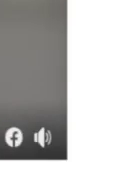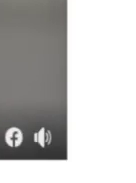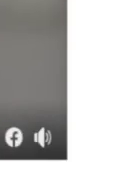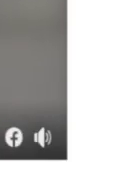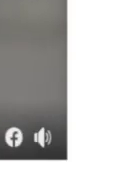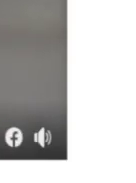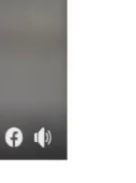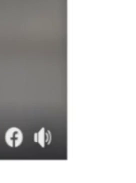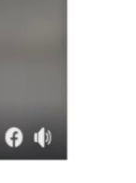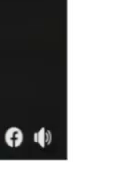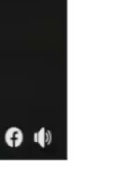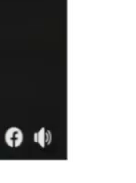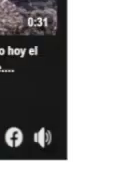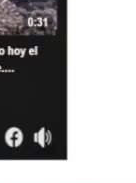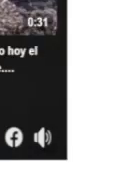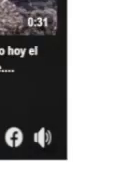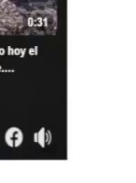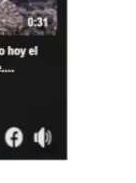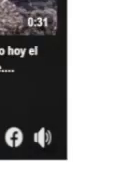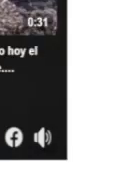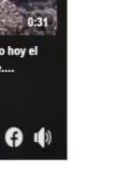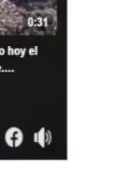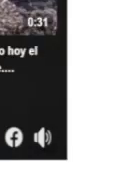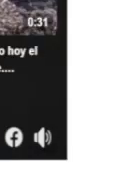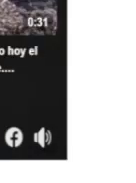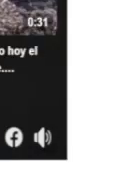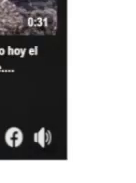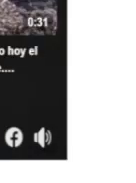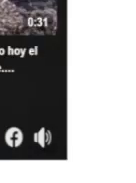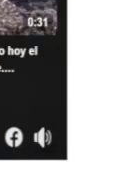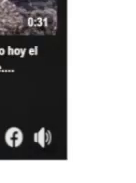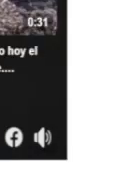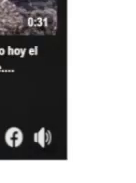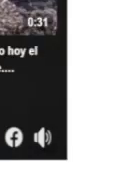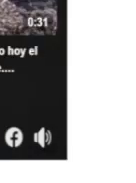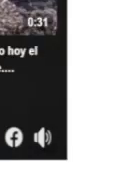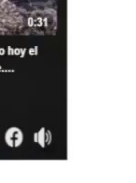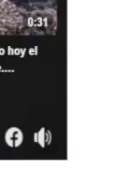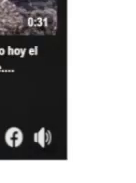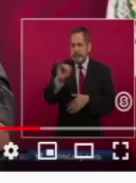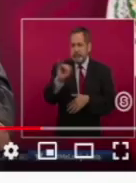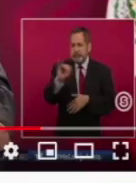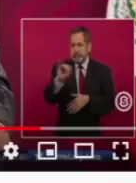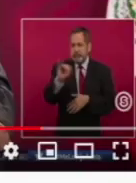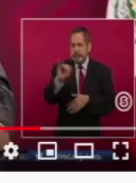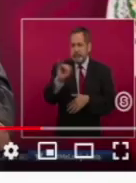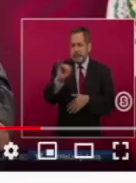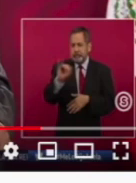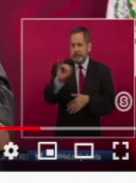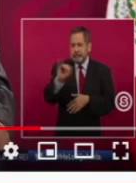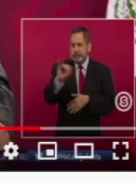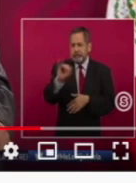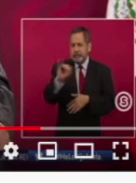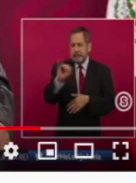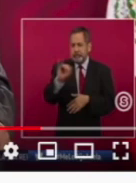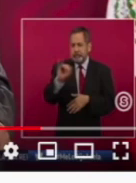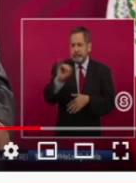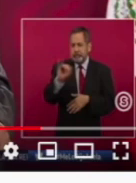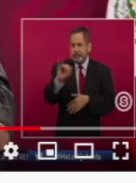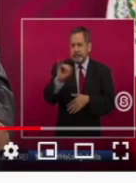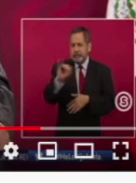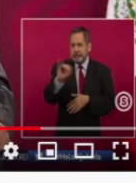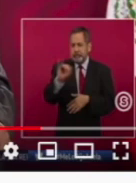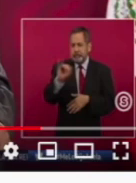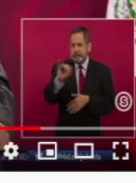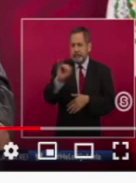necesitamos esta vida dura muy preocupados están estos artistas ahora que de verdad que casi